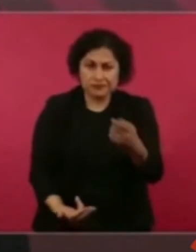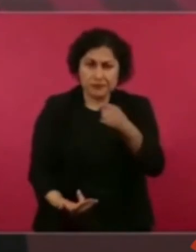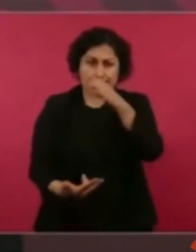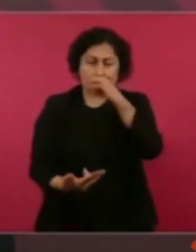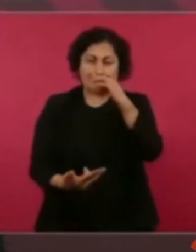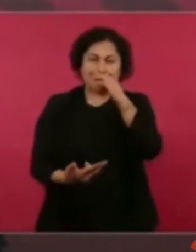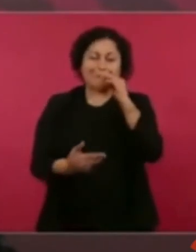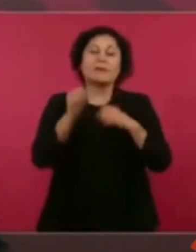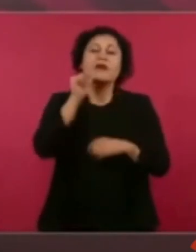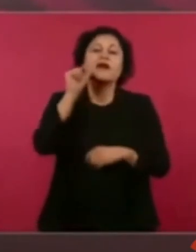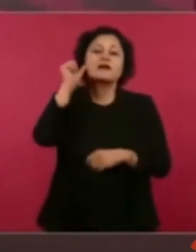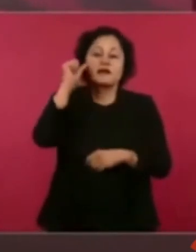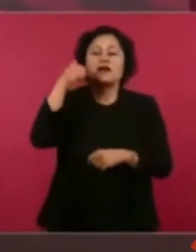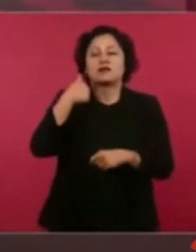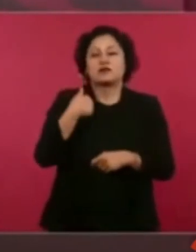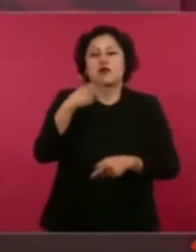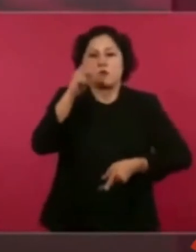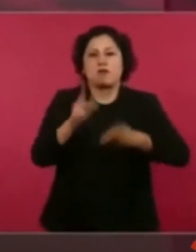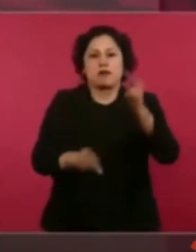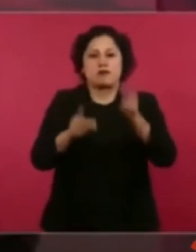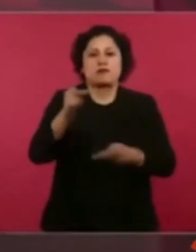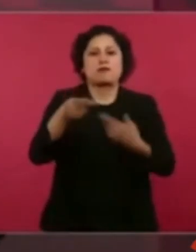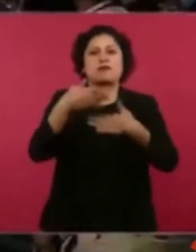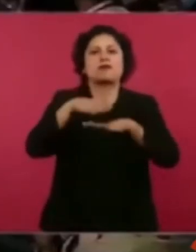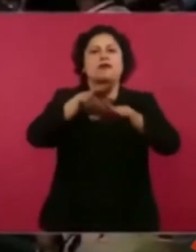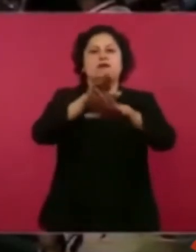Imagínense de que